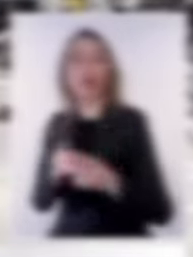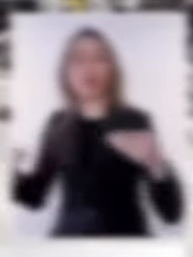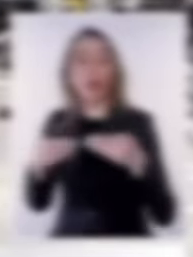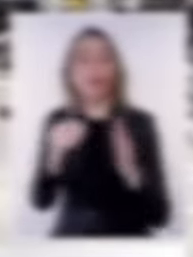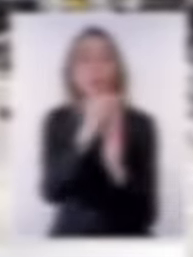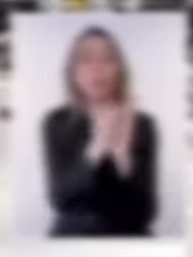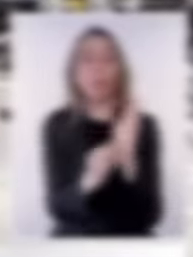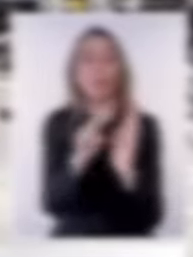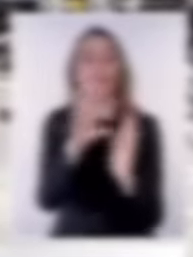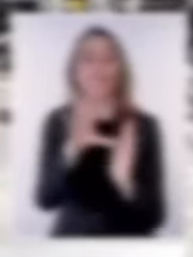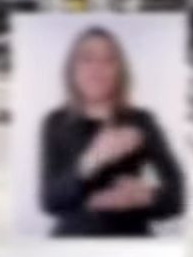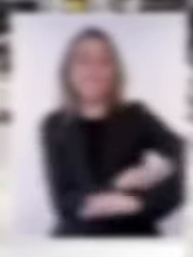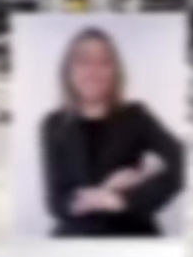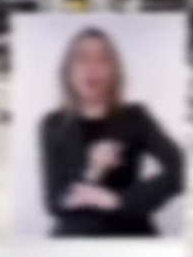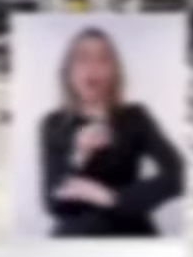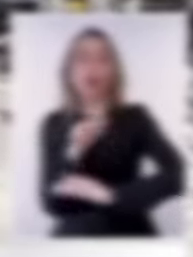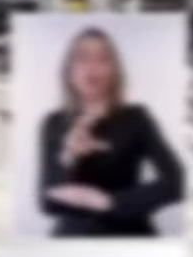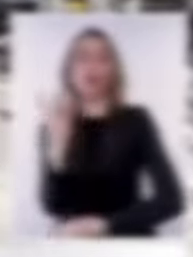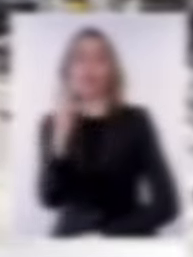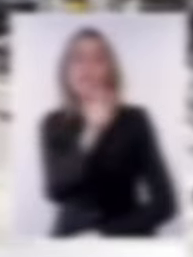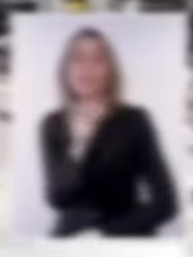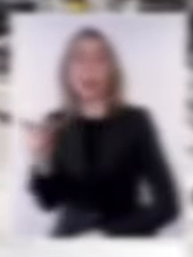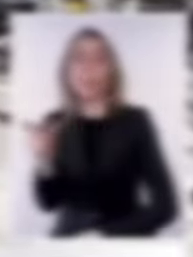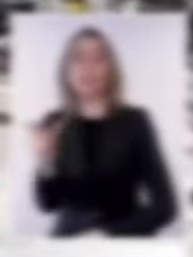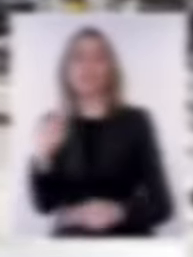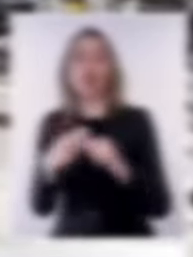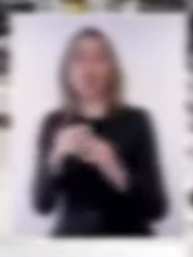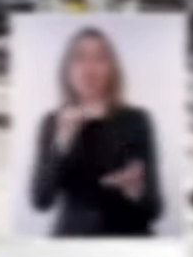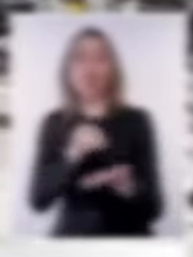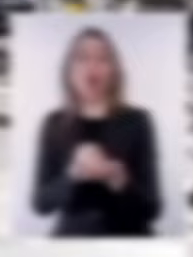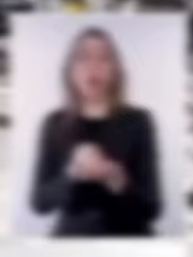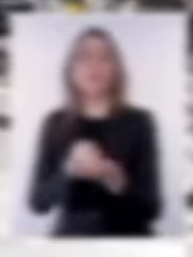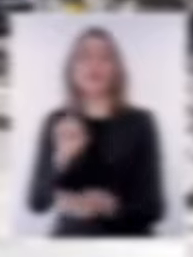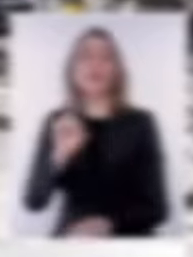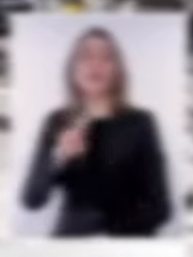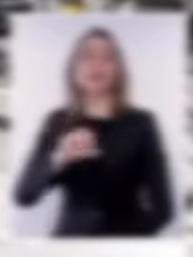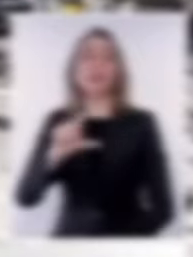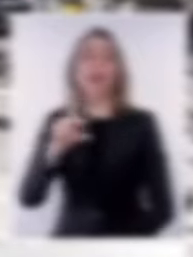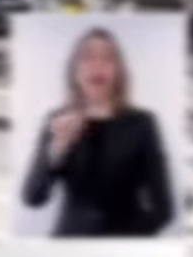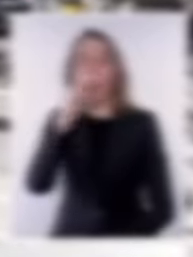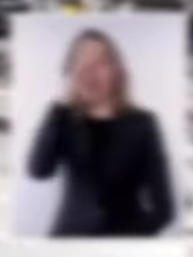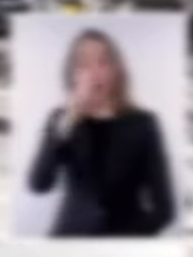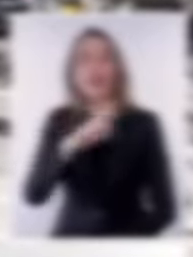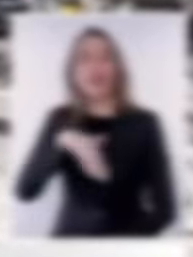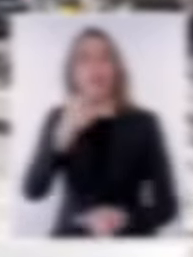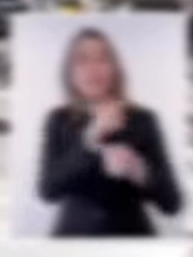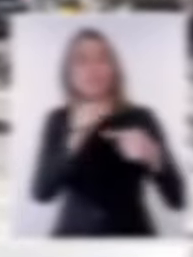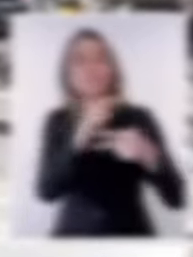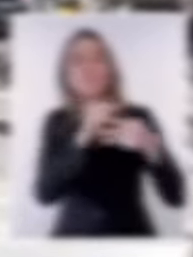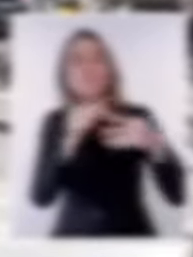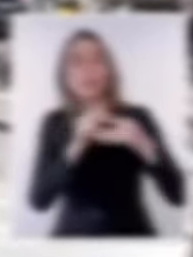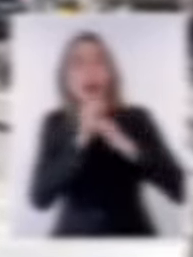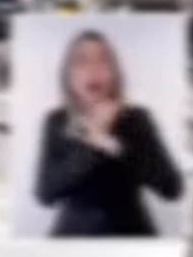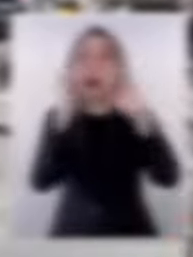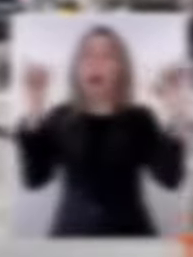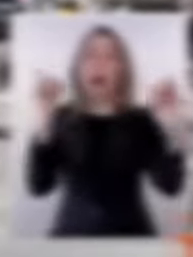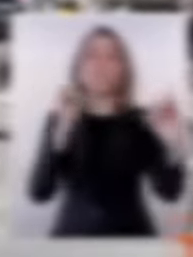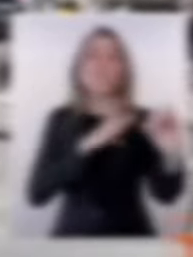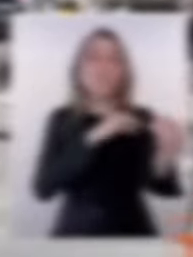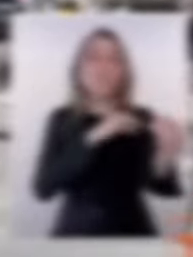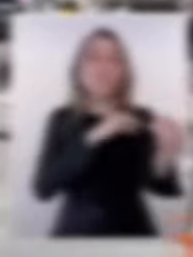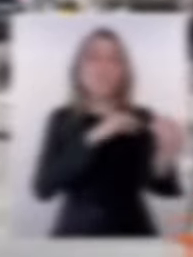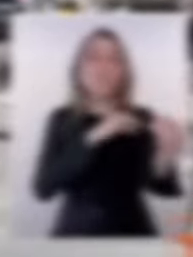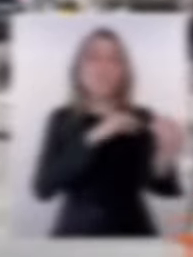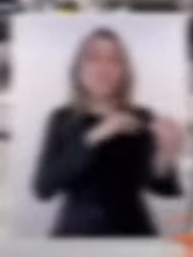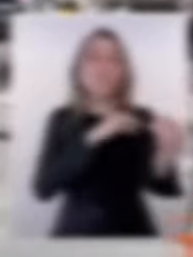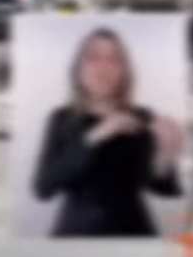se inscribieron, de hecho, 25 Arturos y 30 personas que llevaron el nombre de Esmeralda. Esto en las semanas posteriores a que se difundiera por Chile y